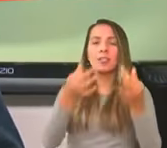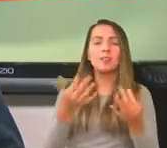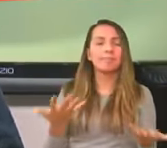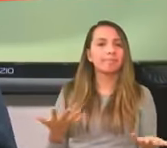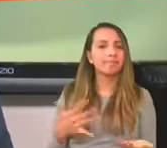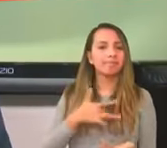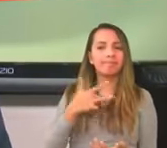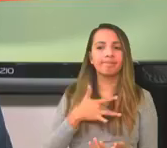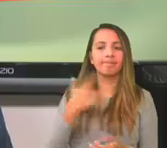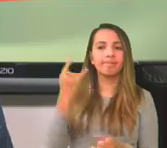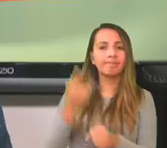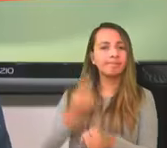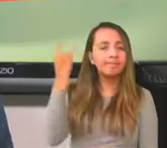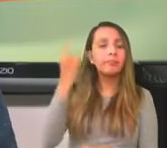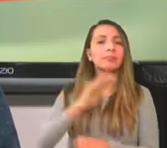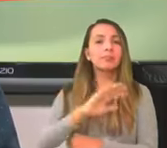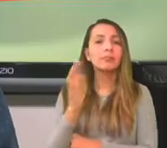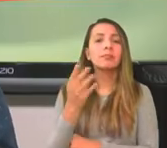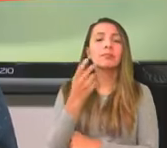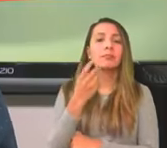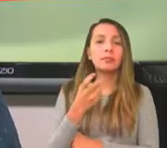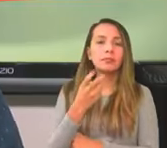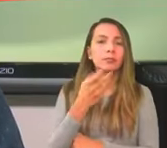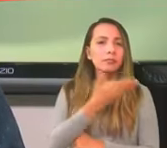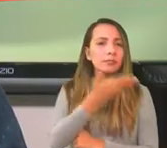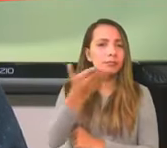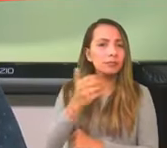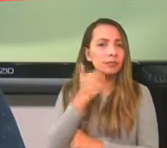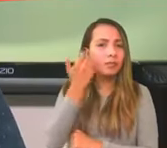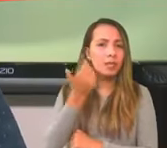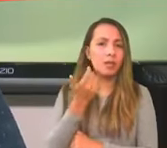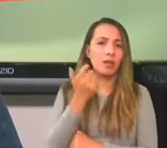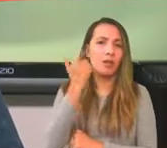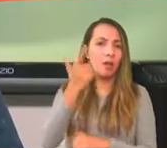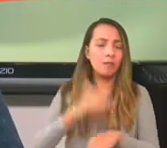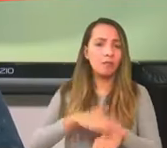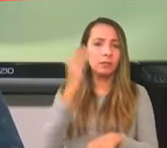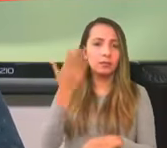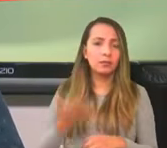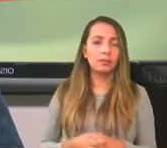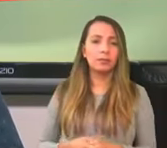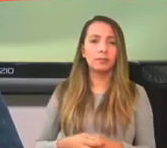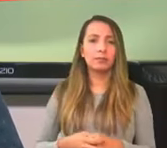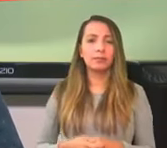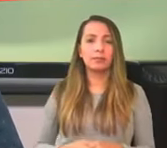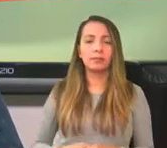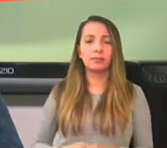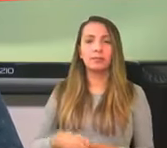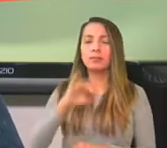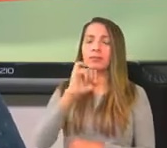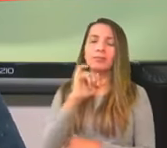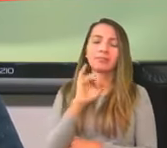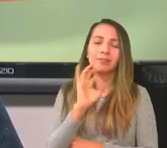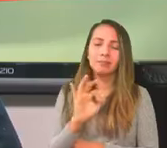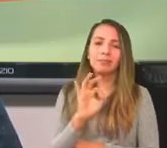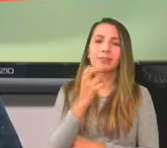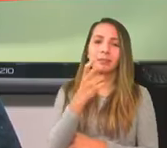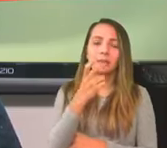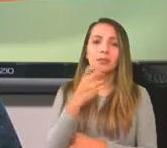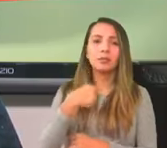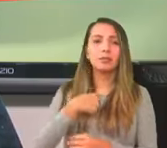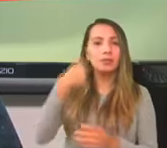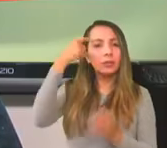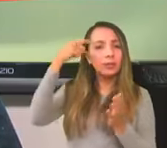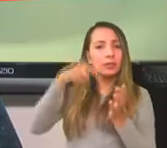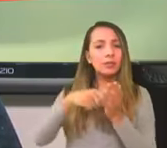desear. ¿Algo más que quiera usted comentar, por favor, en este tema? Sí, totalmente. O sea, yo creo que el